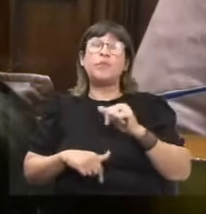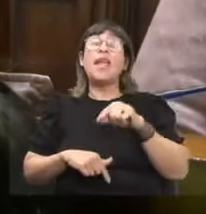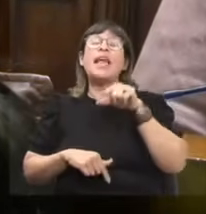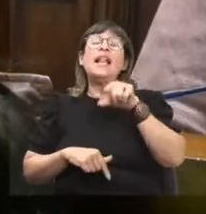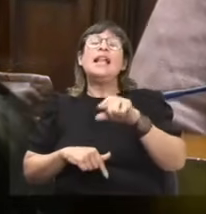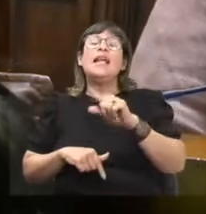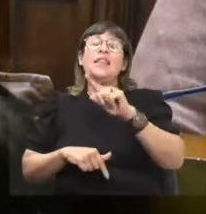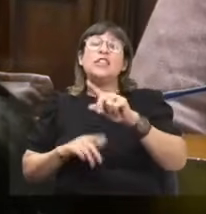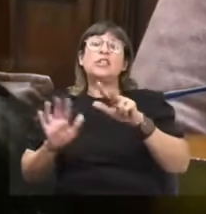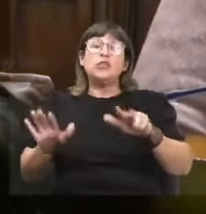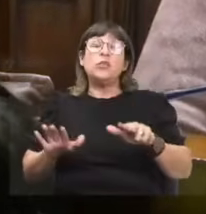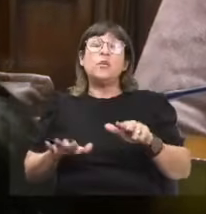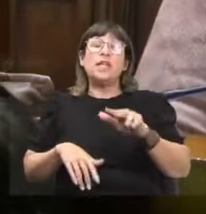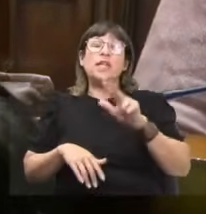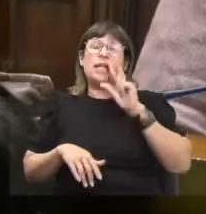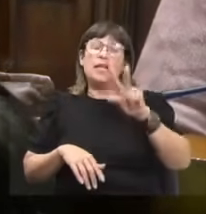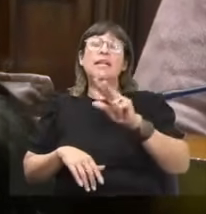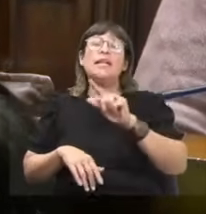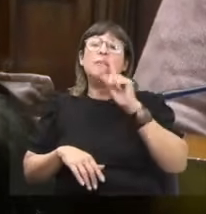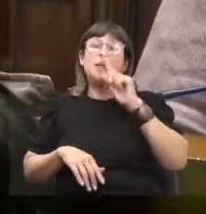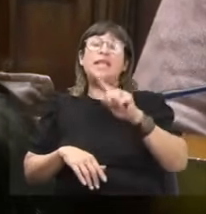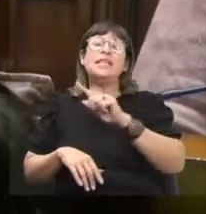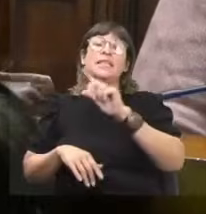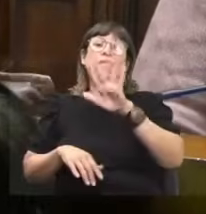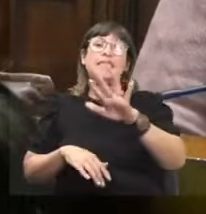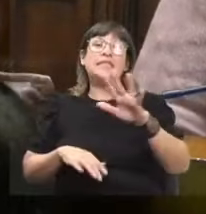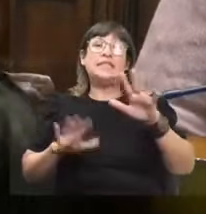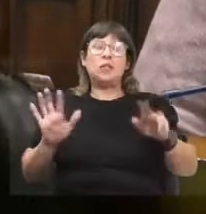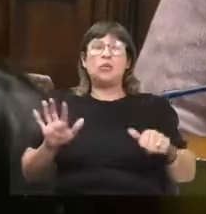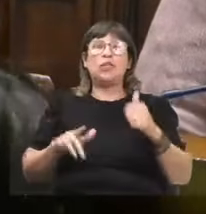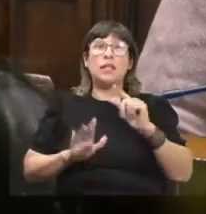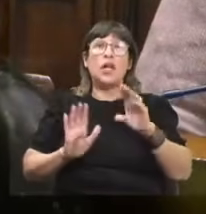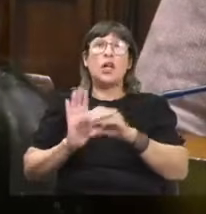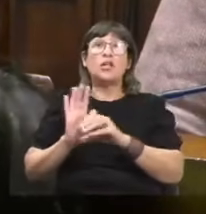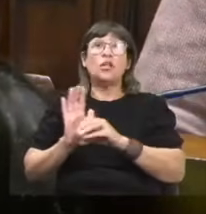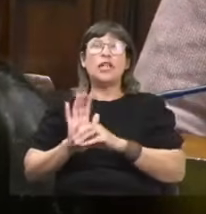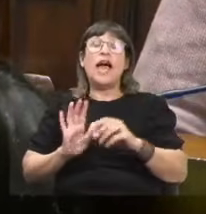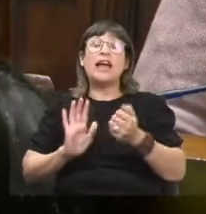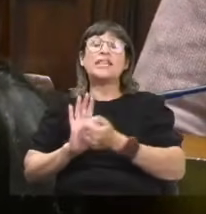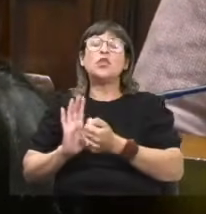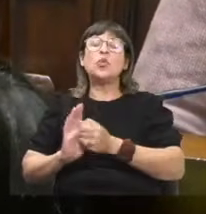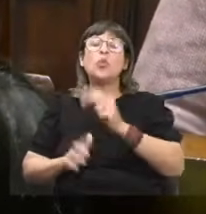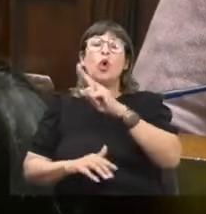18.056. Constitución, el artículo 200.